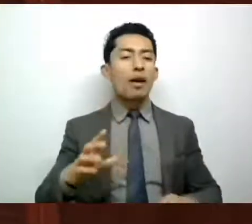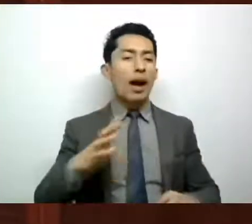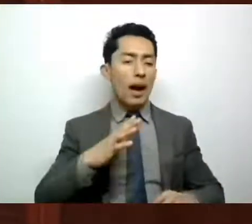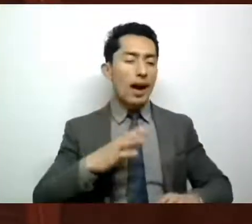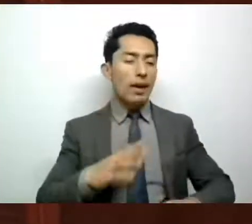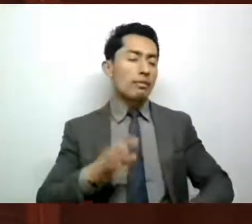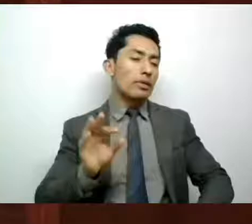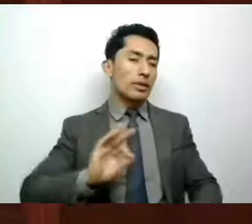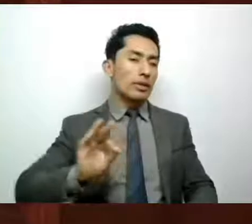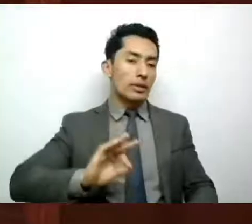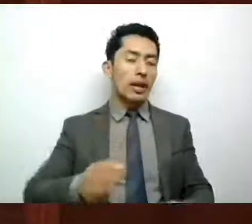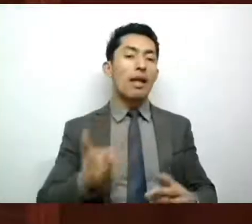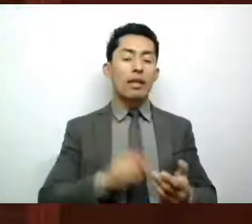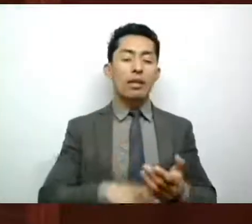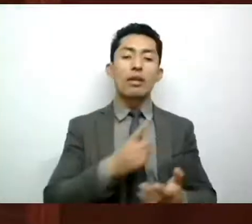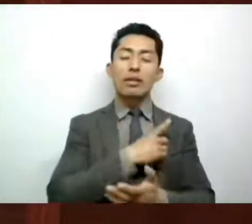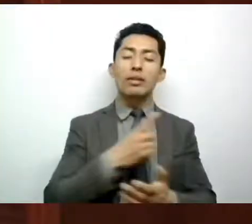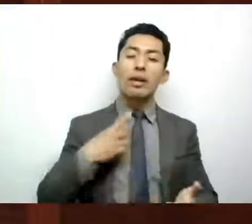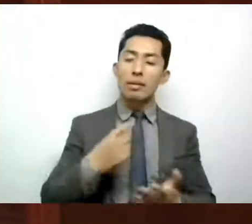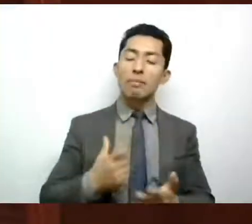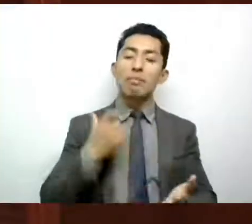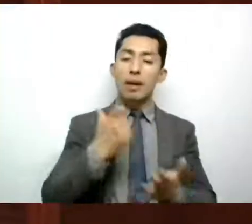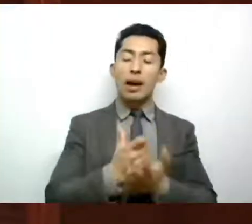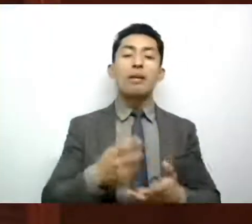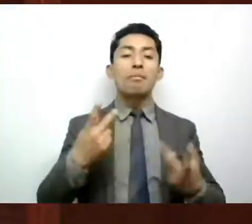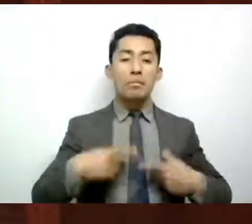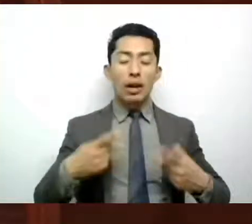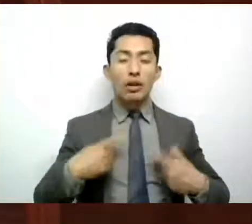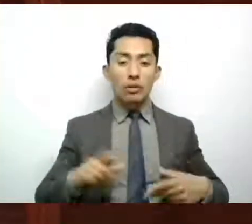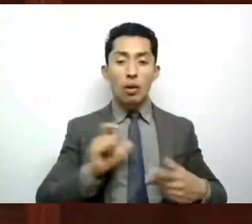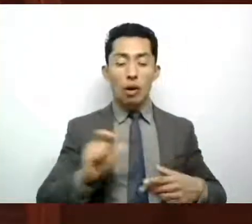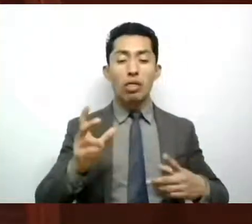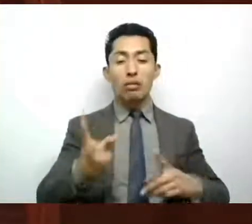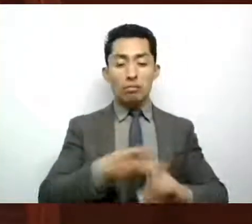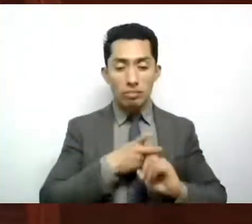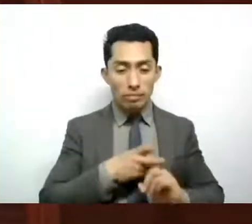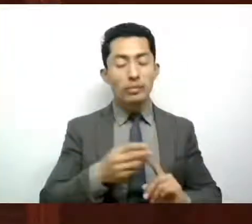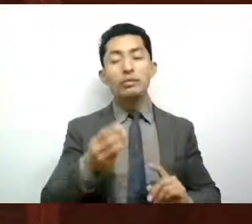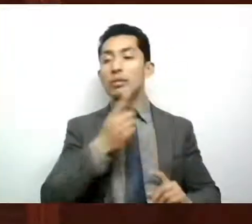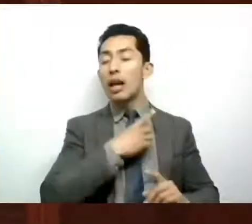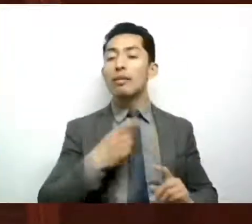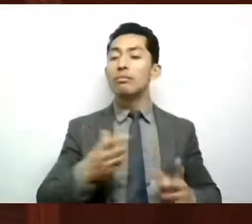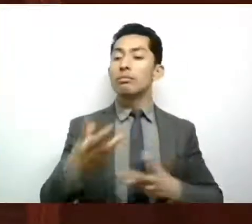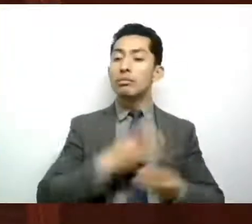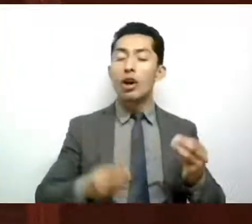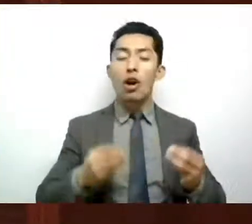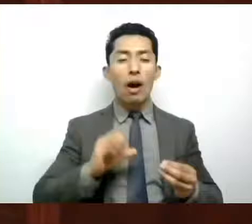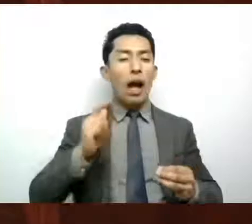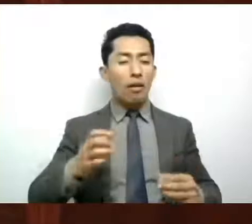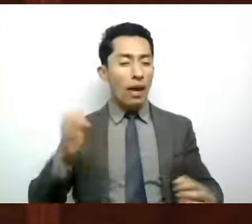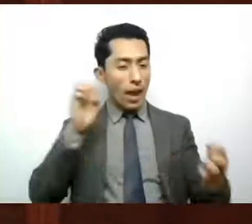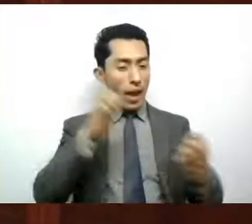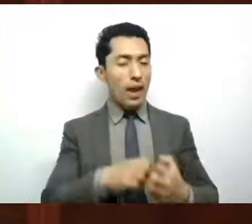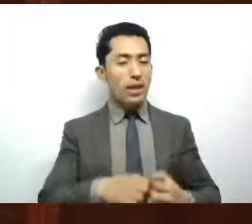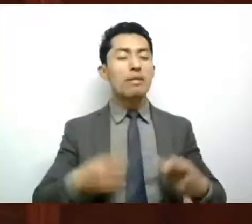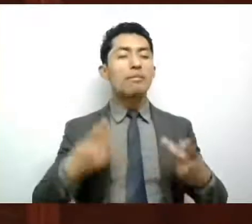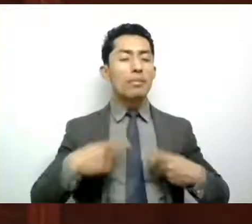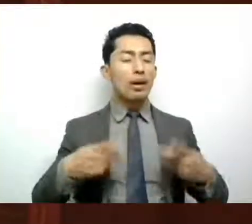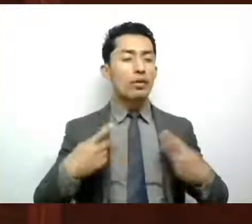con fines de cumplimiento de cuotas de personas detenidas o con fines de extorsión